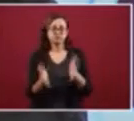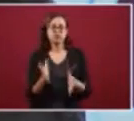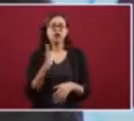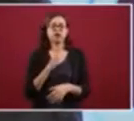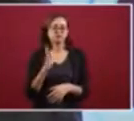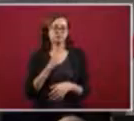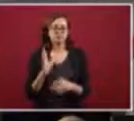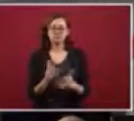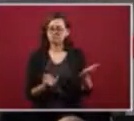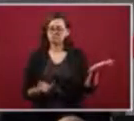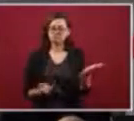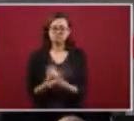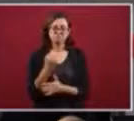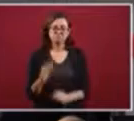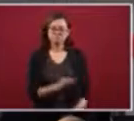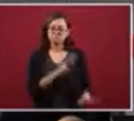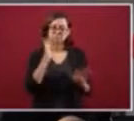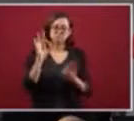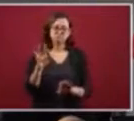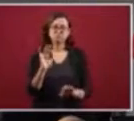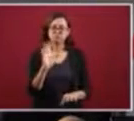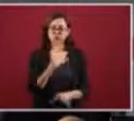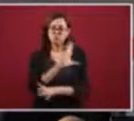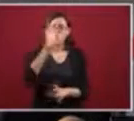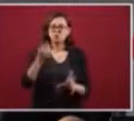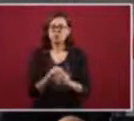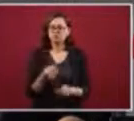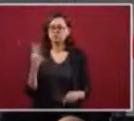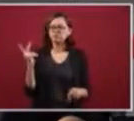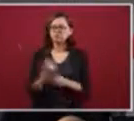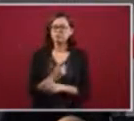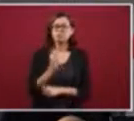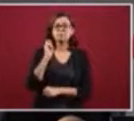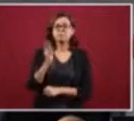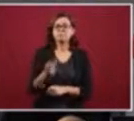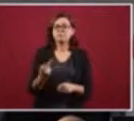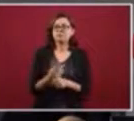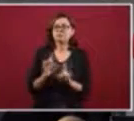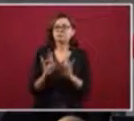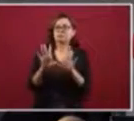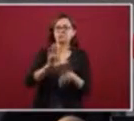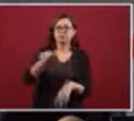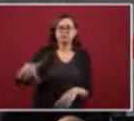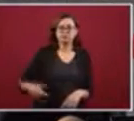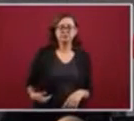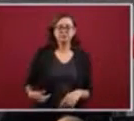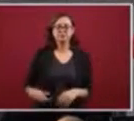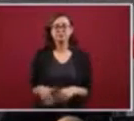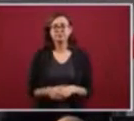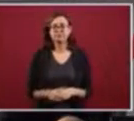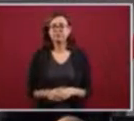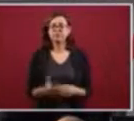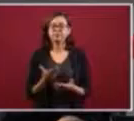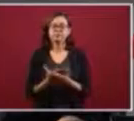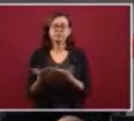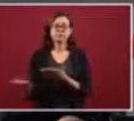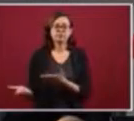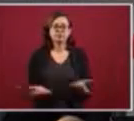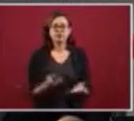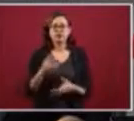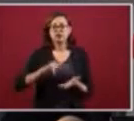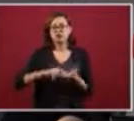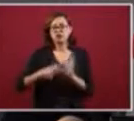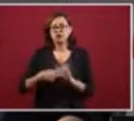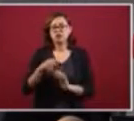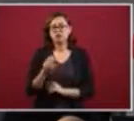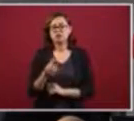definición final de las causas que motivaron el accidente. Le paso el micrófono al ingeniero Morán para